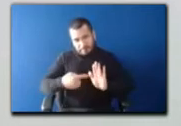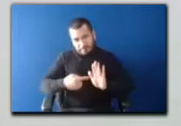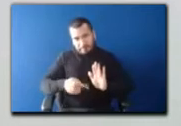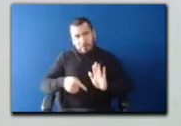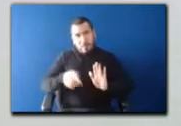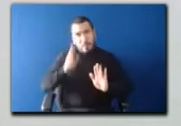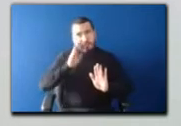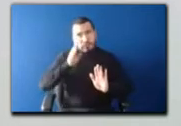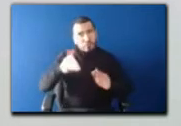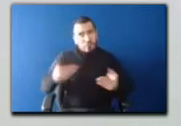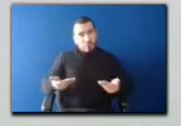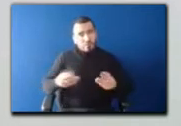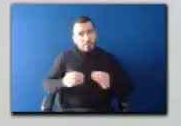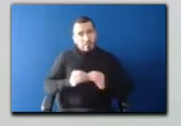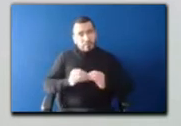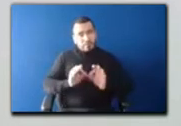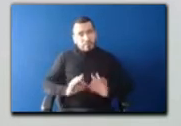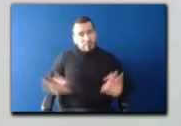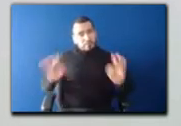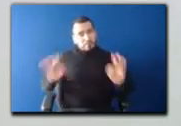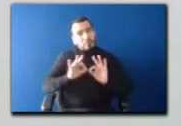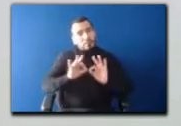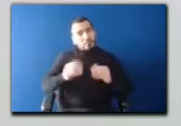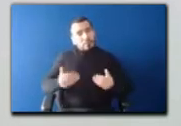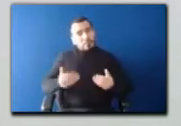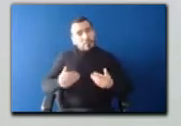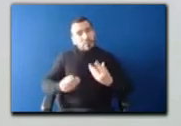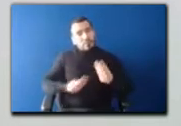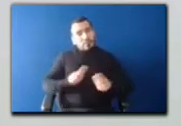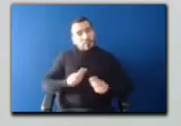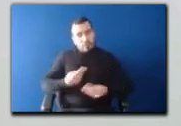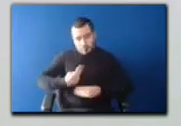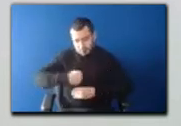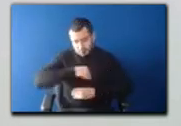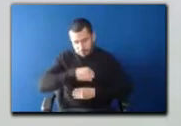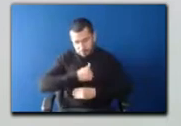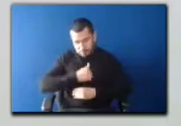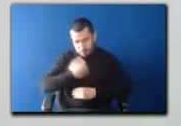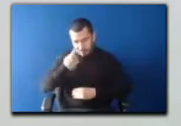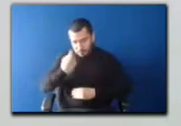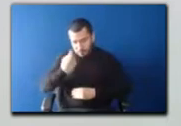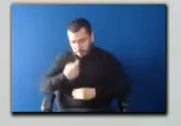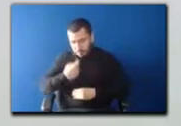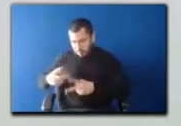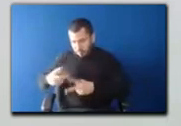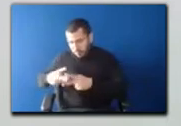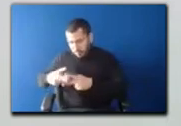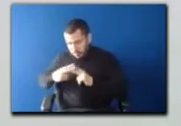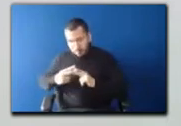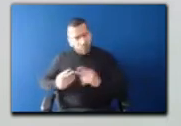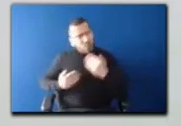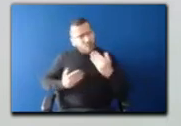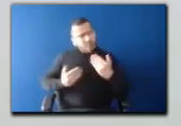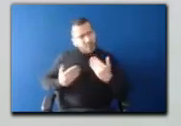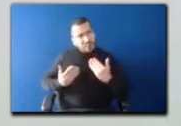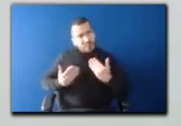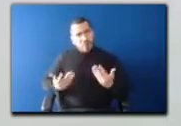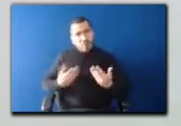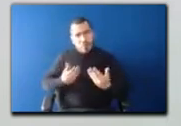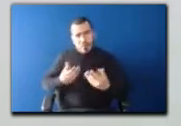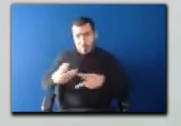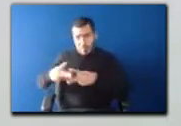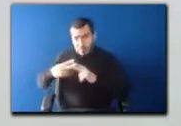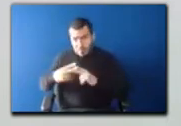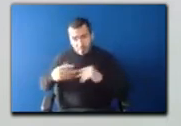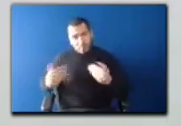lo que resulta fundamental, porque si se está buscando un crédito, la mejor forma de generar confianza para que le otorguen ese crédito es